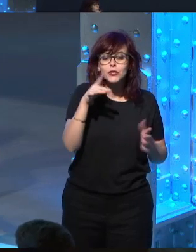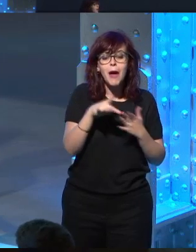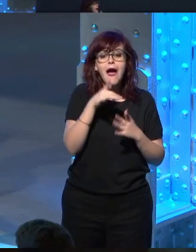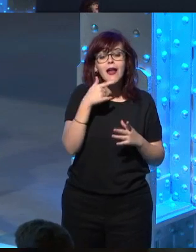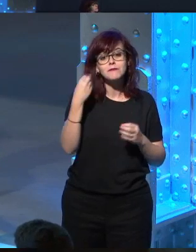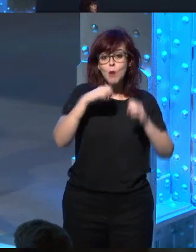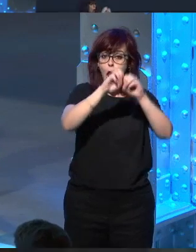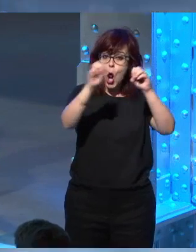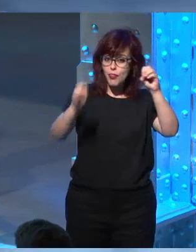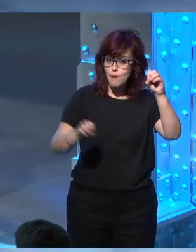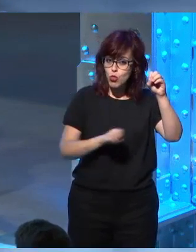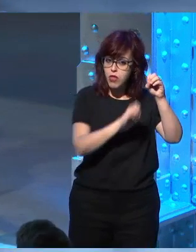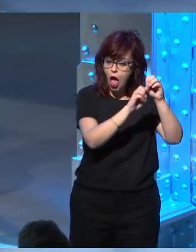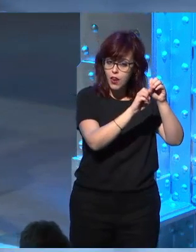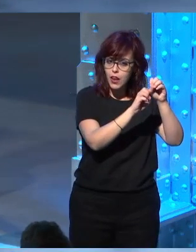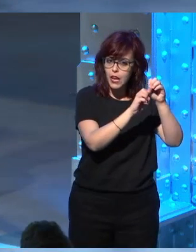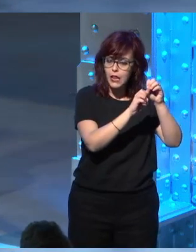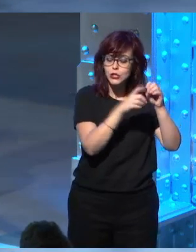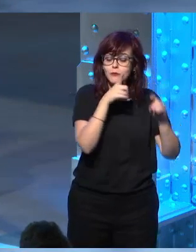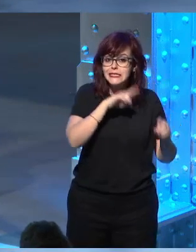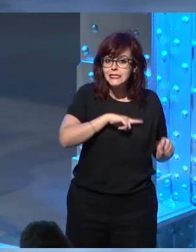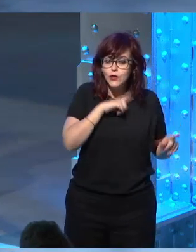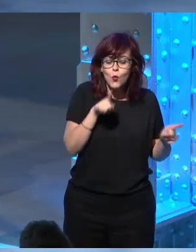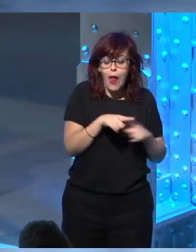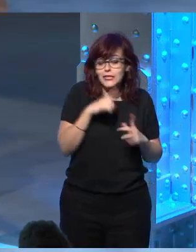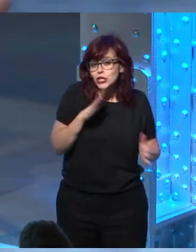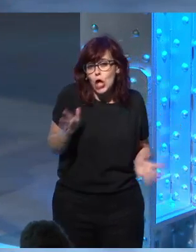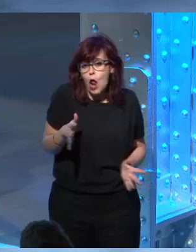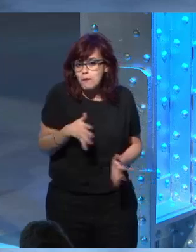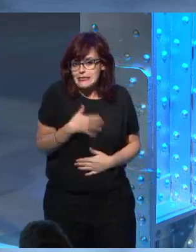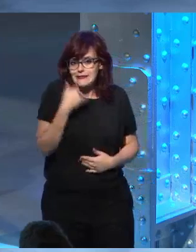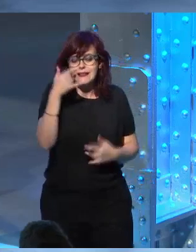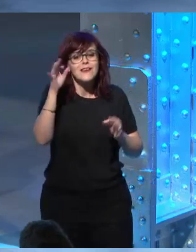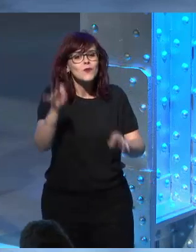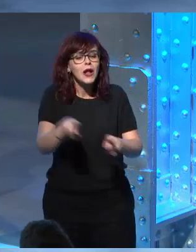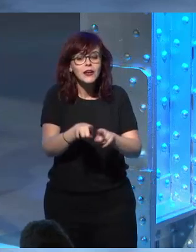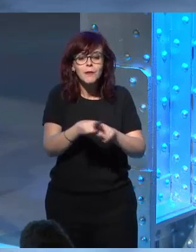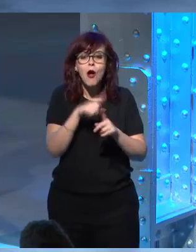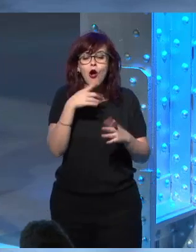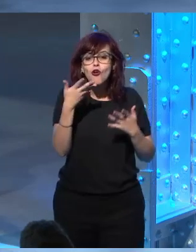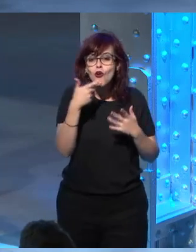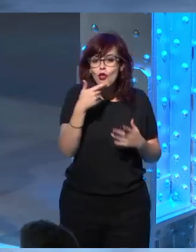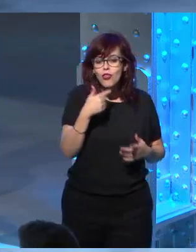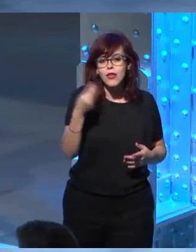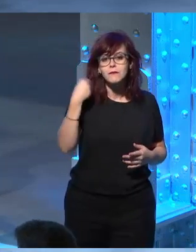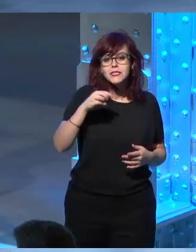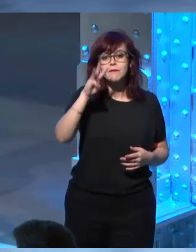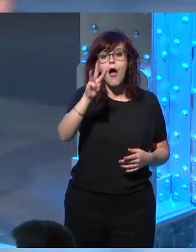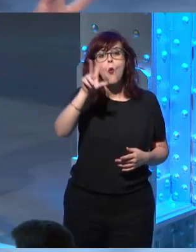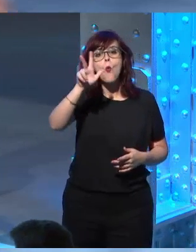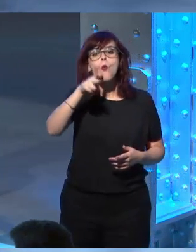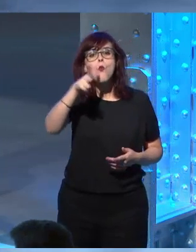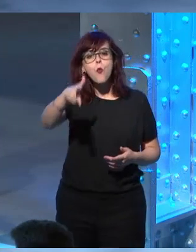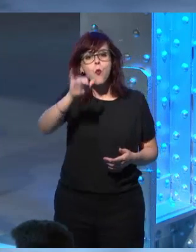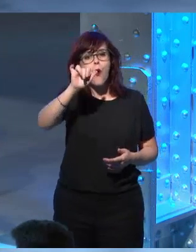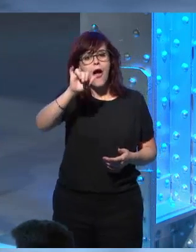orden mundial, y este va a ser un momento... Yo me siento un poco como en aquel programa de Sorpresa, Sorpresa. El orden mundial tenía muchas ganas de conocer a YMAPS y YMAPS tenía muchas